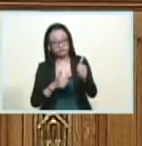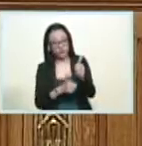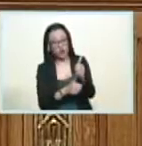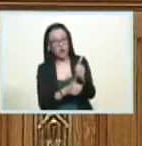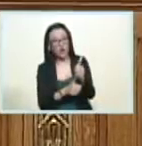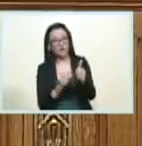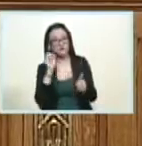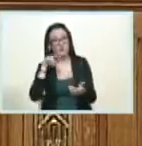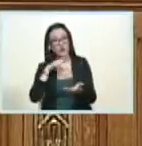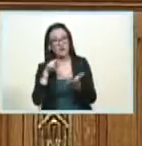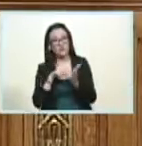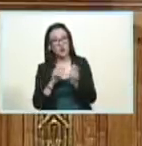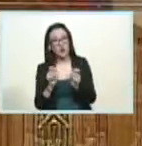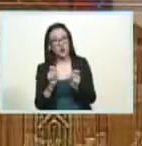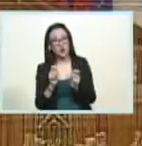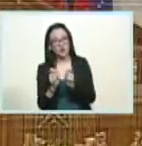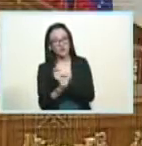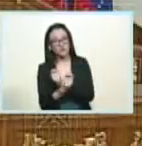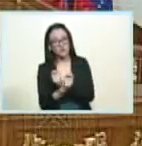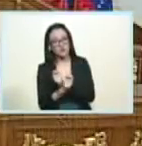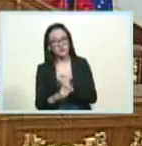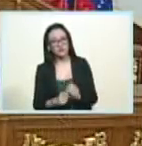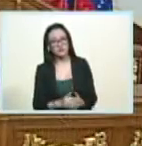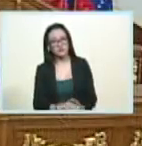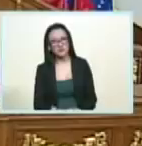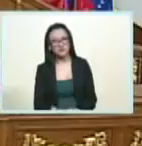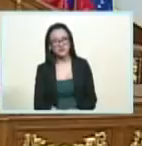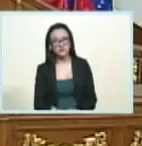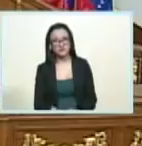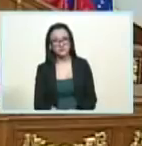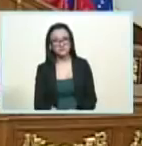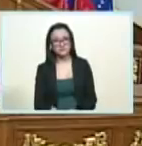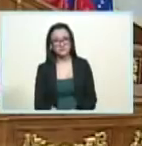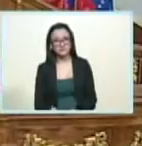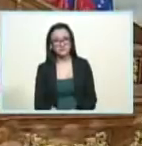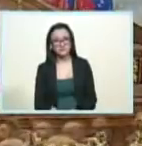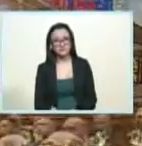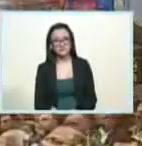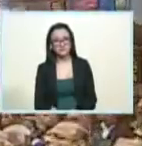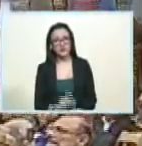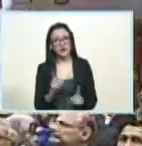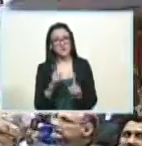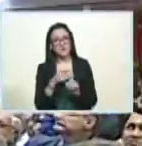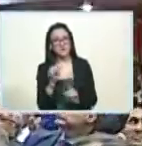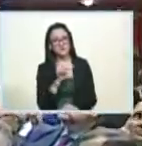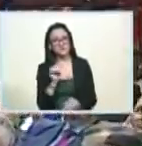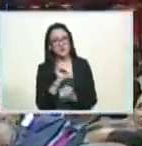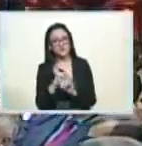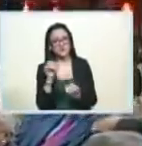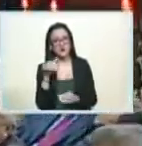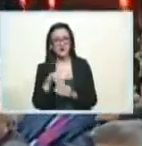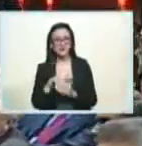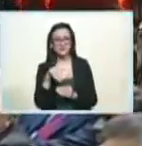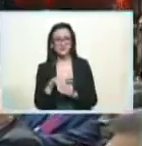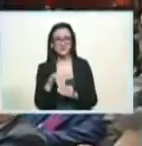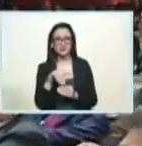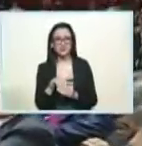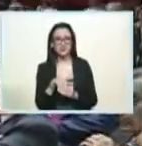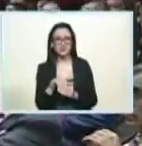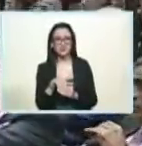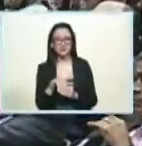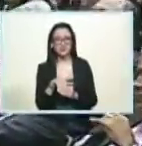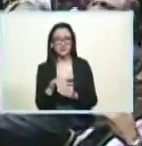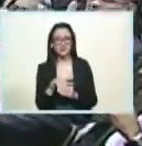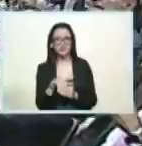Nacional Constituyente. Y así, en la primera semana después de las elecciones,